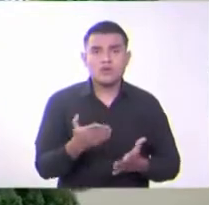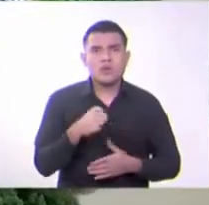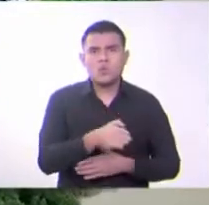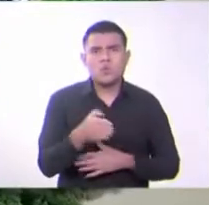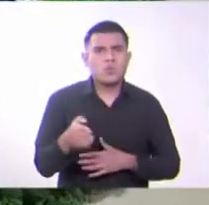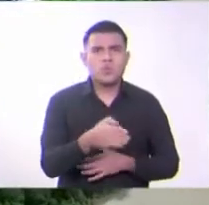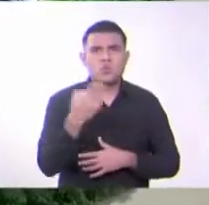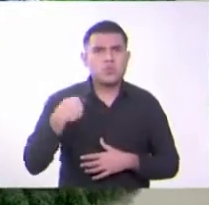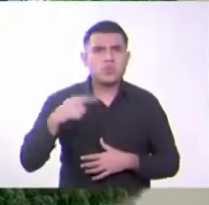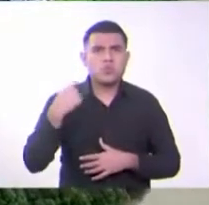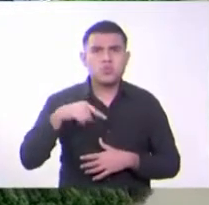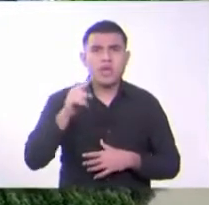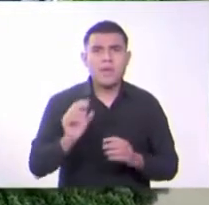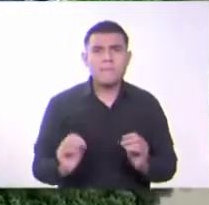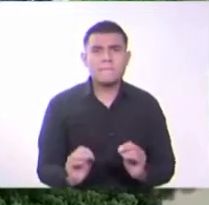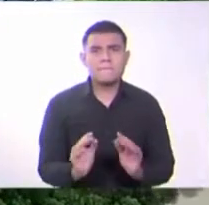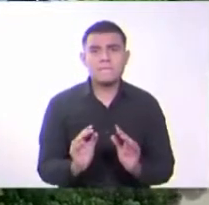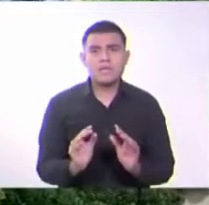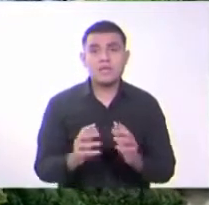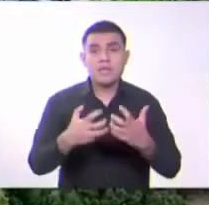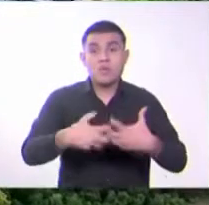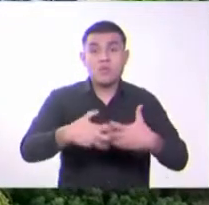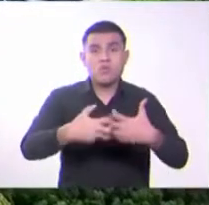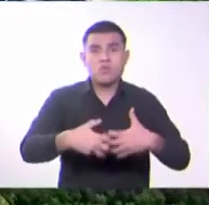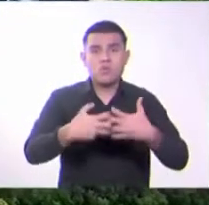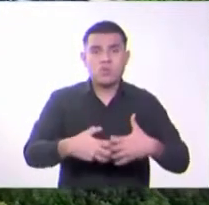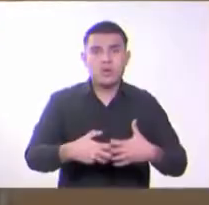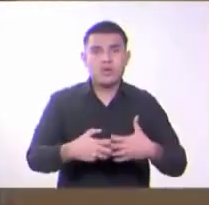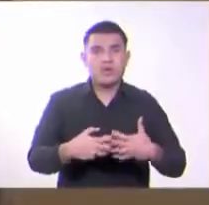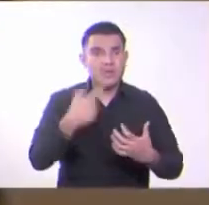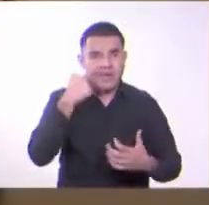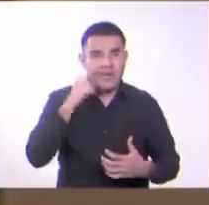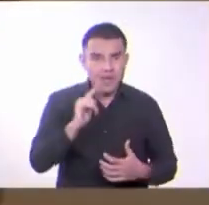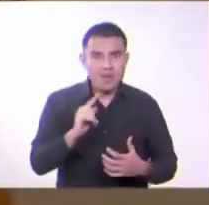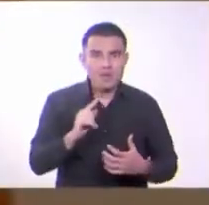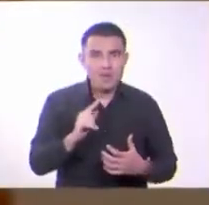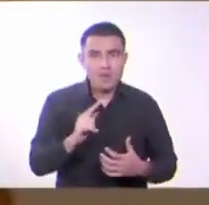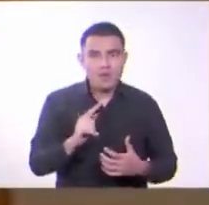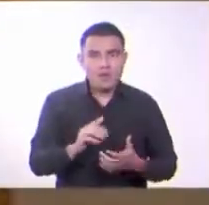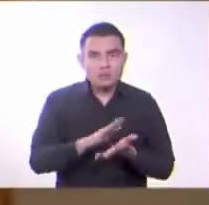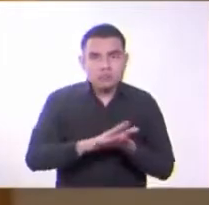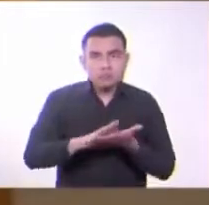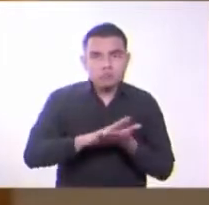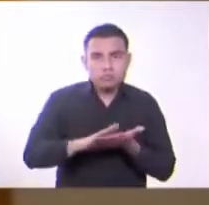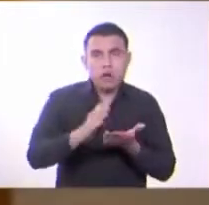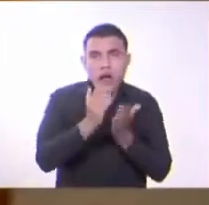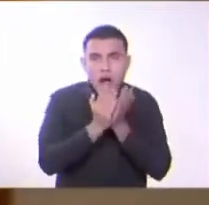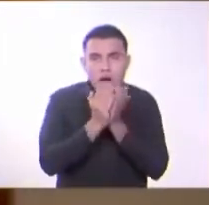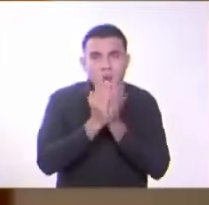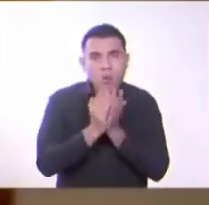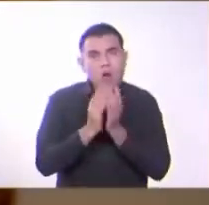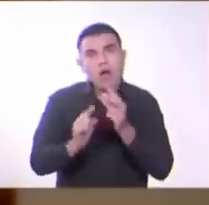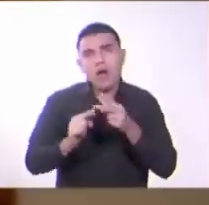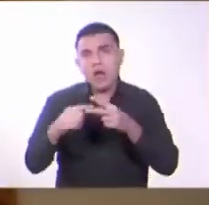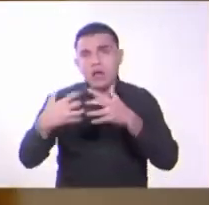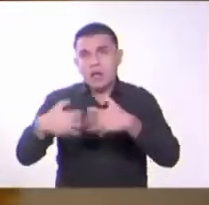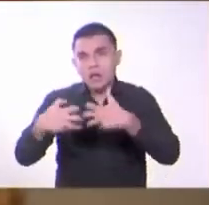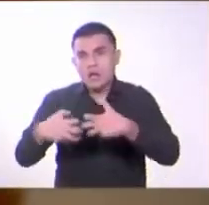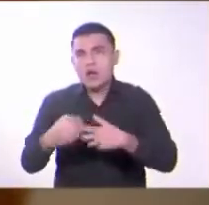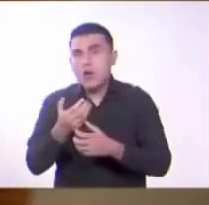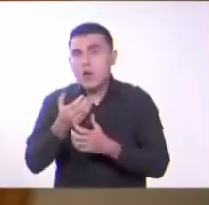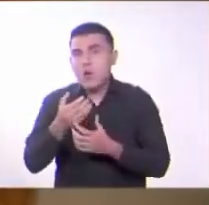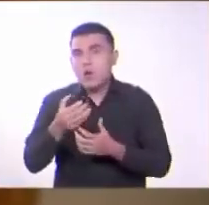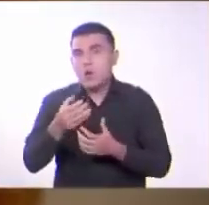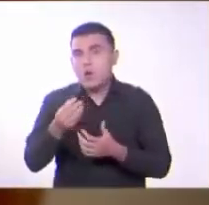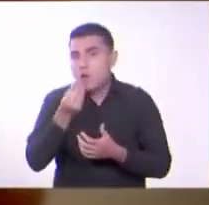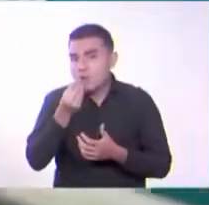en plantas que realizan tratamiento de aguas residuales, en industrias alimentarias para las bebidas